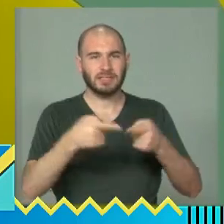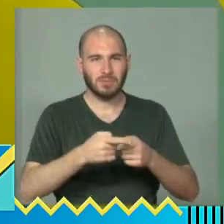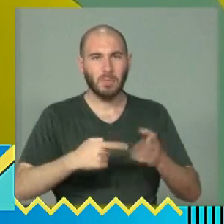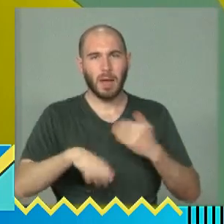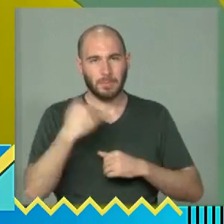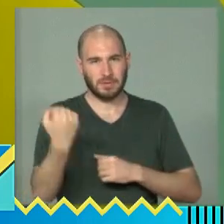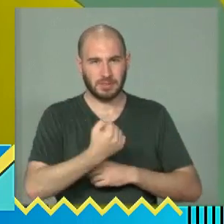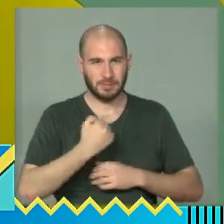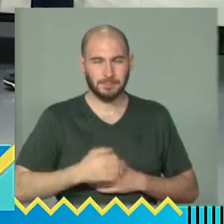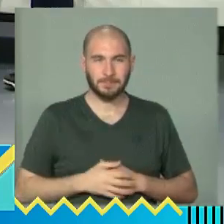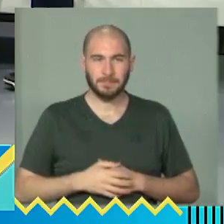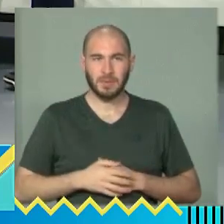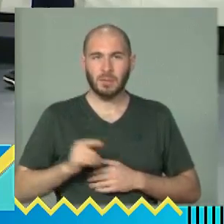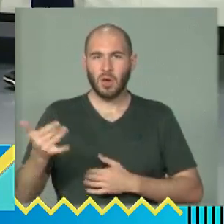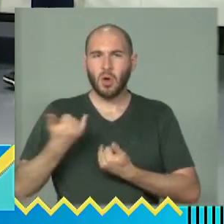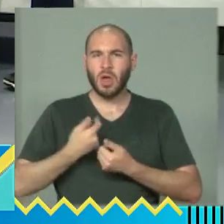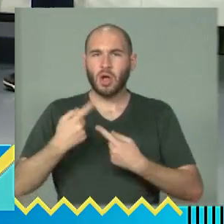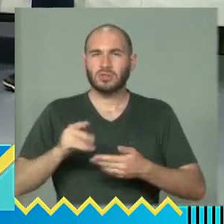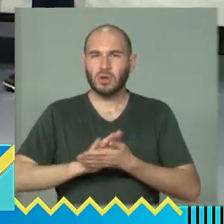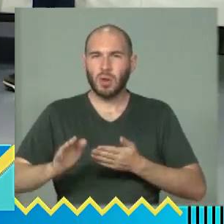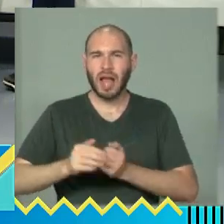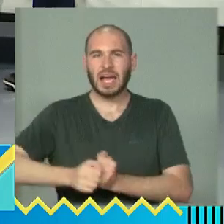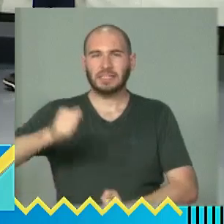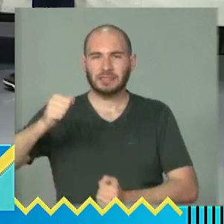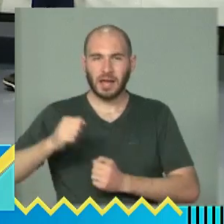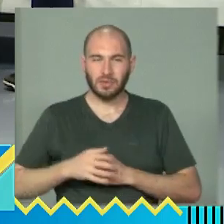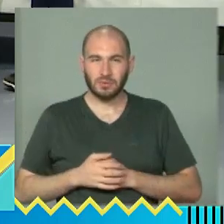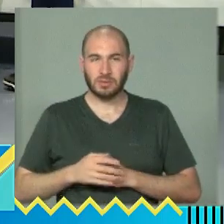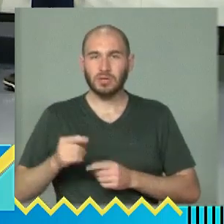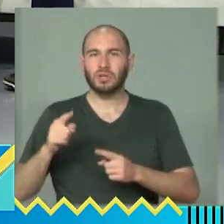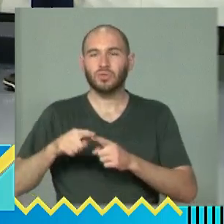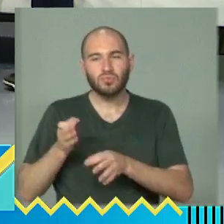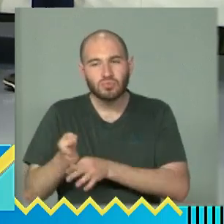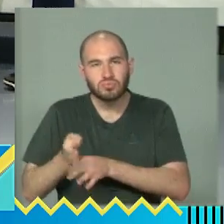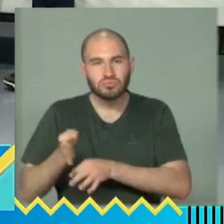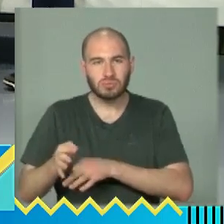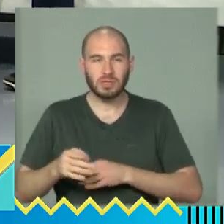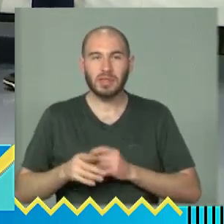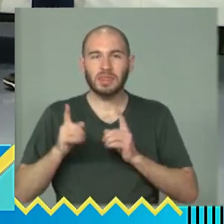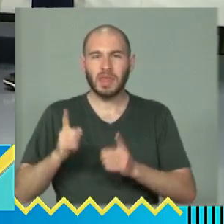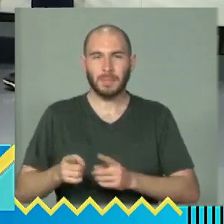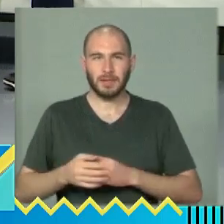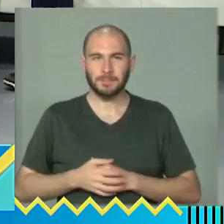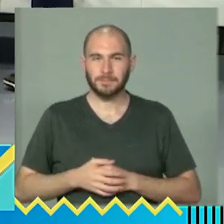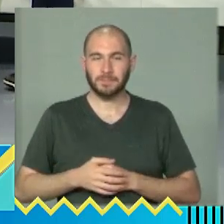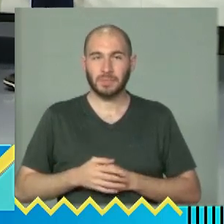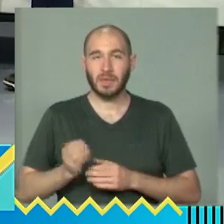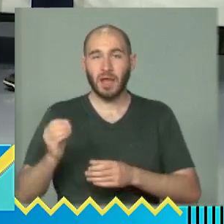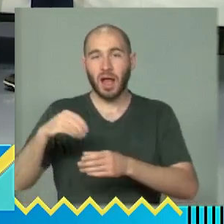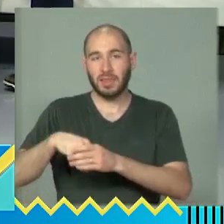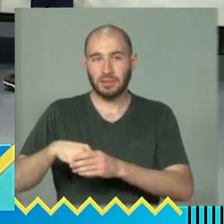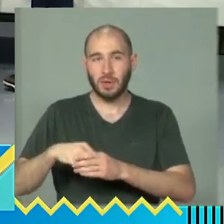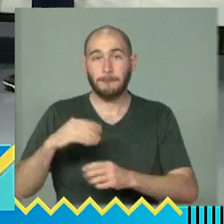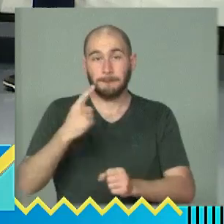dentro de lo que se habían planteado. Nos decías que la novedad es esto de los egresados haciendo de tutor, el rol de tutor, pero también una novedad es que también se incorporó a